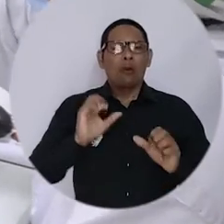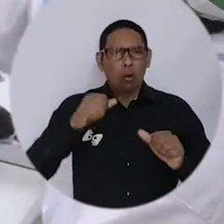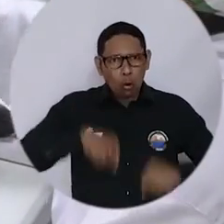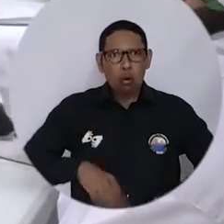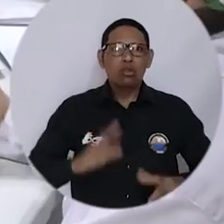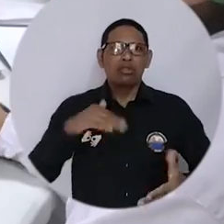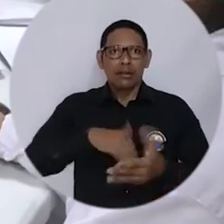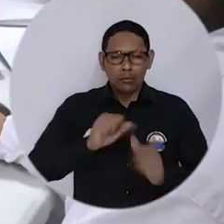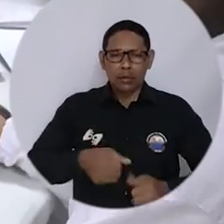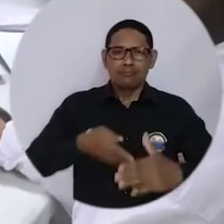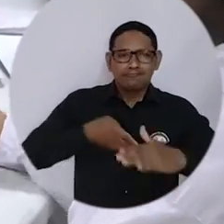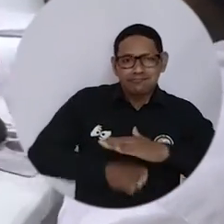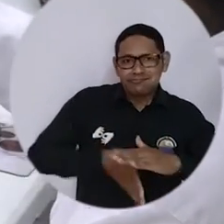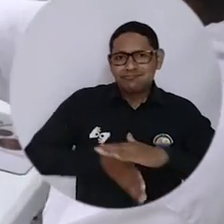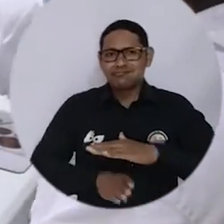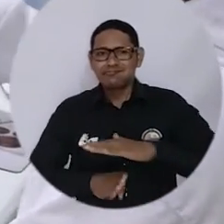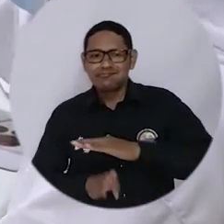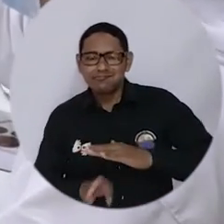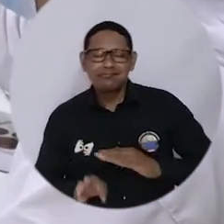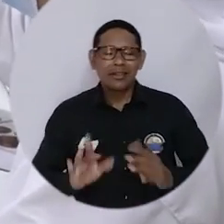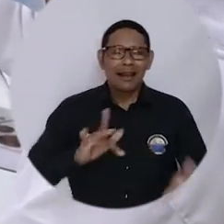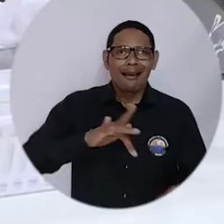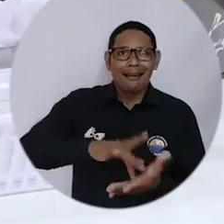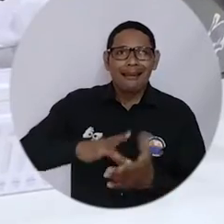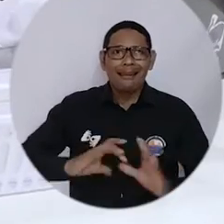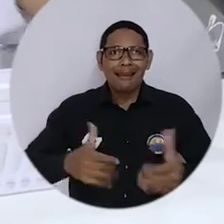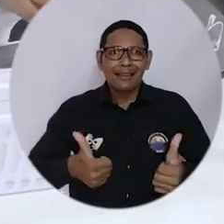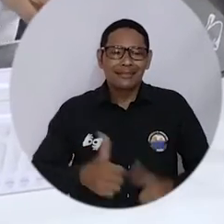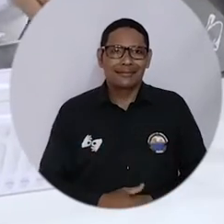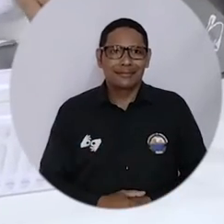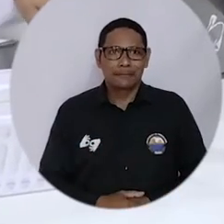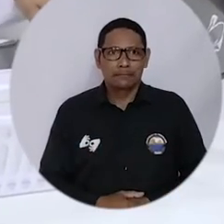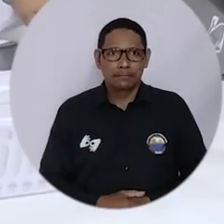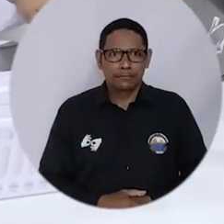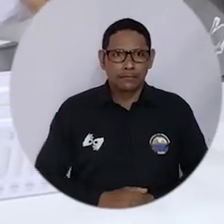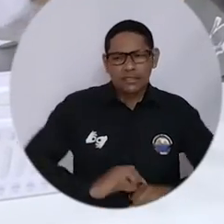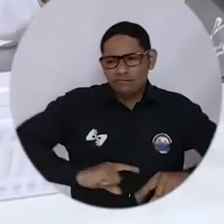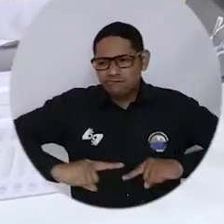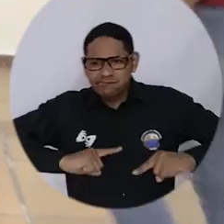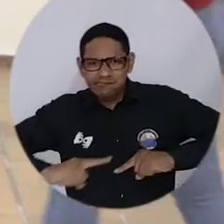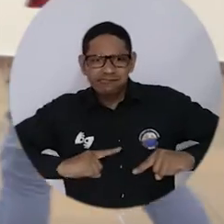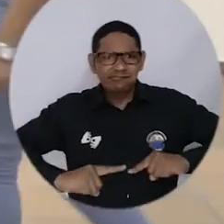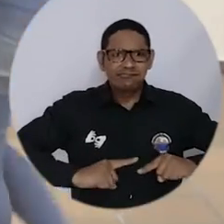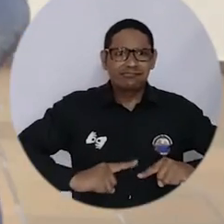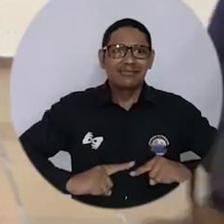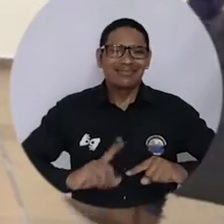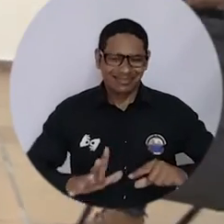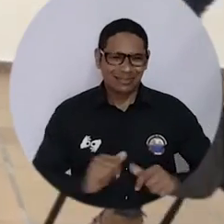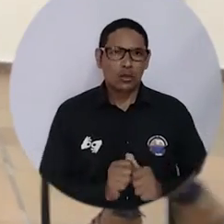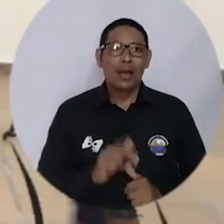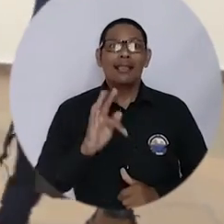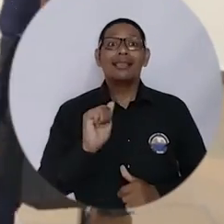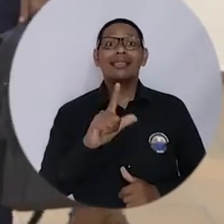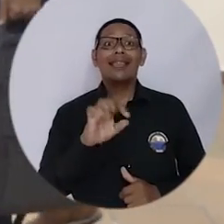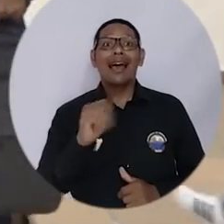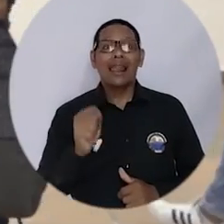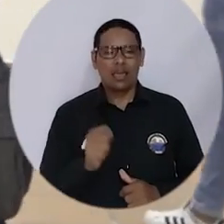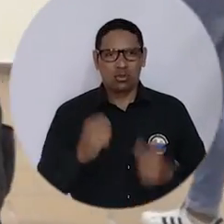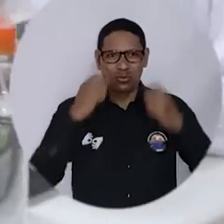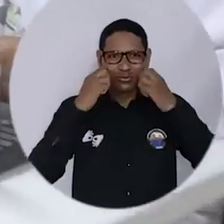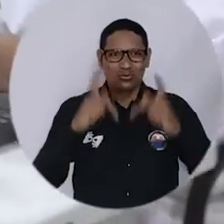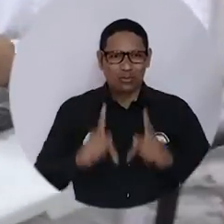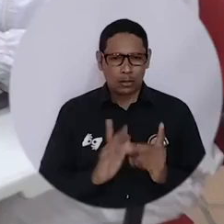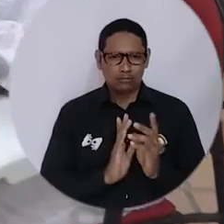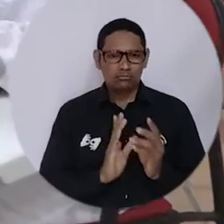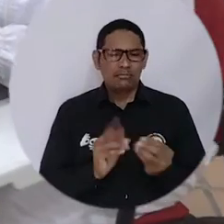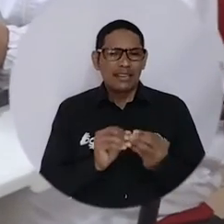poder ingresar y retomar nuevamente las clases presenciales. La logística fue liderada por la Dirección de Talento Humano de la Alma Mater en alianza con